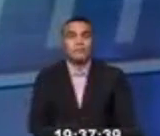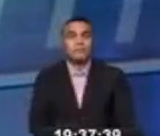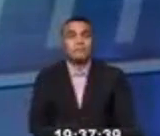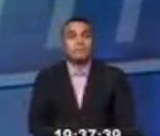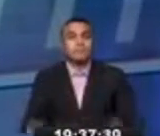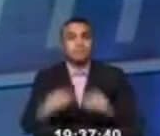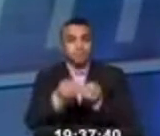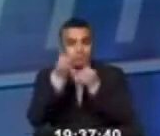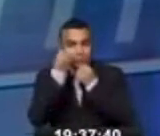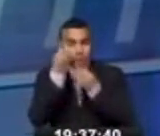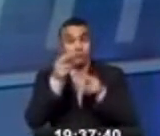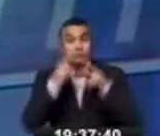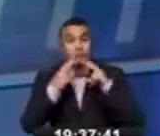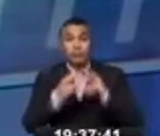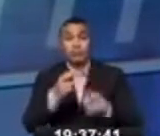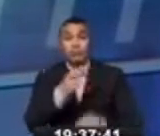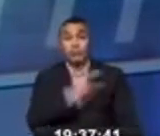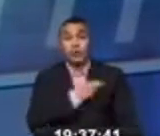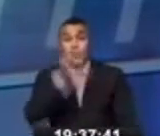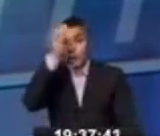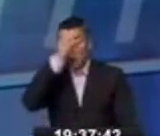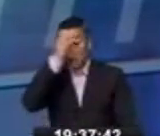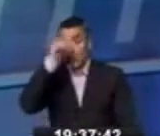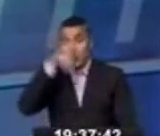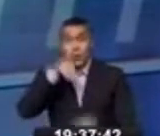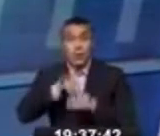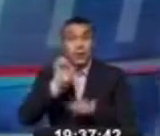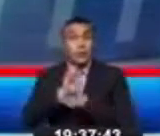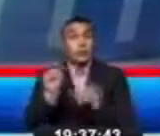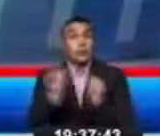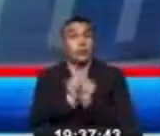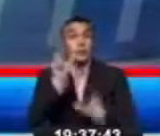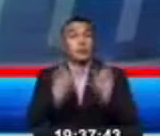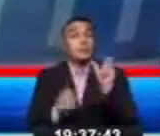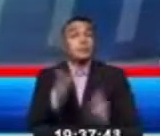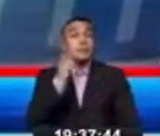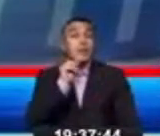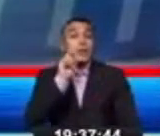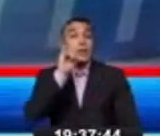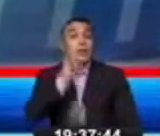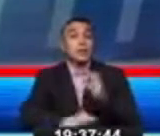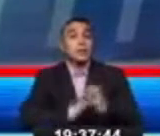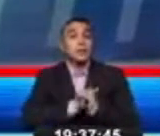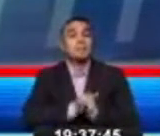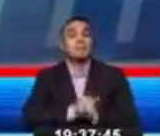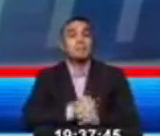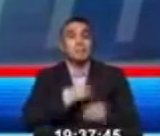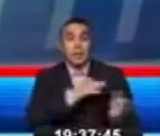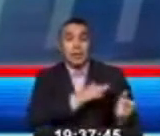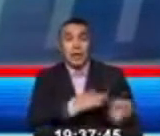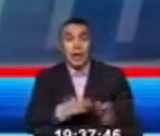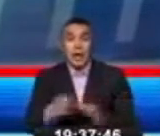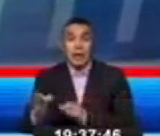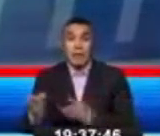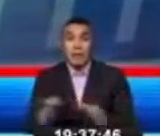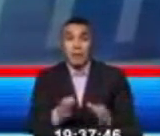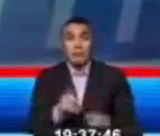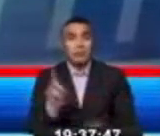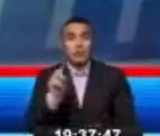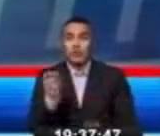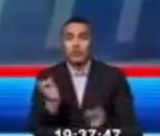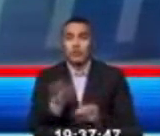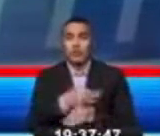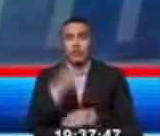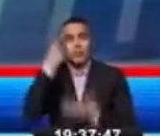Y más información, investigadores de la Universidad Católica del Ecuador junto a expertos internacionales demostraron que terapias alternativas no sirven